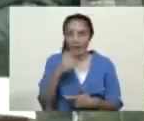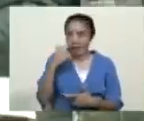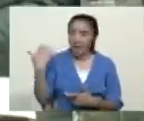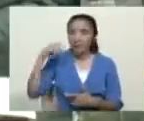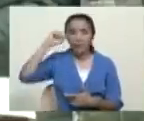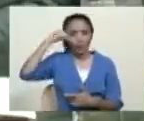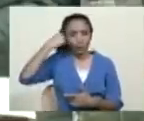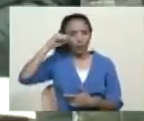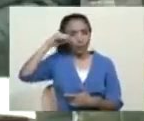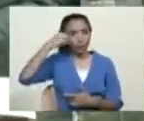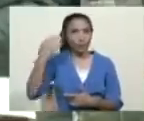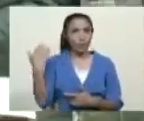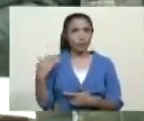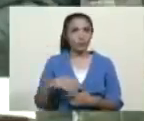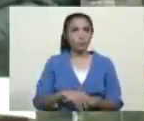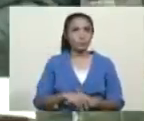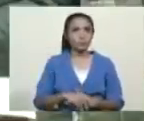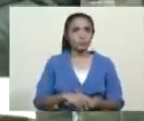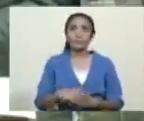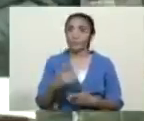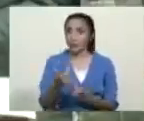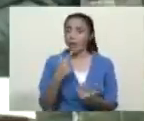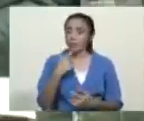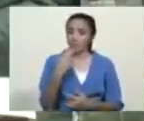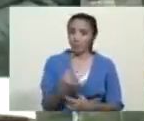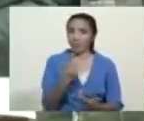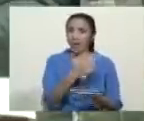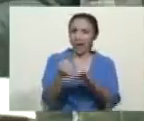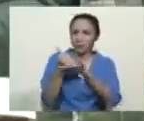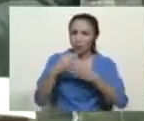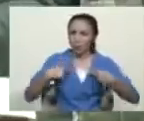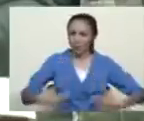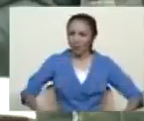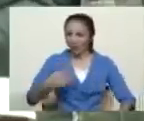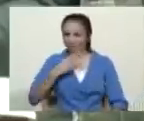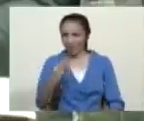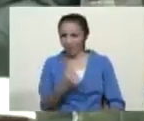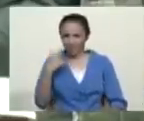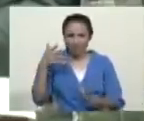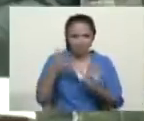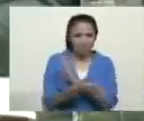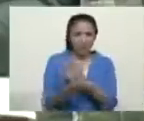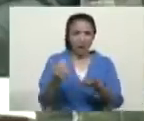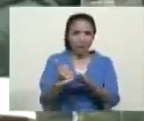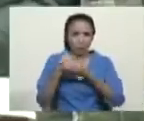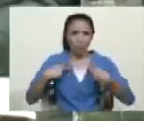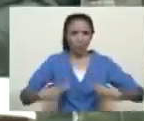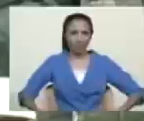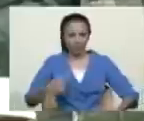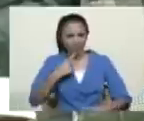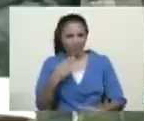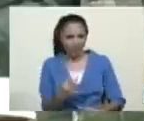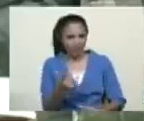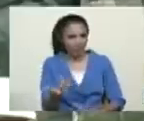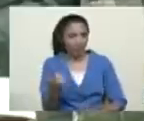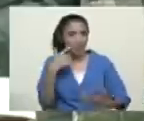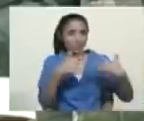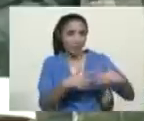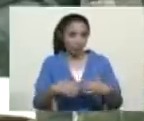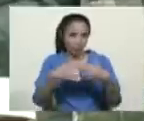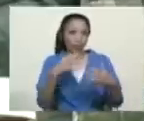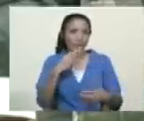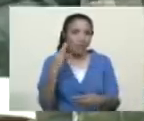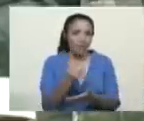anteriormente. Llamemos las cosas por su nombre. Esto no es ayuda humanitaria. Si Estados Unidos realmente quisiera